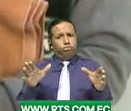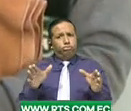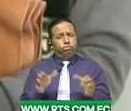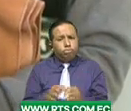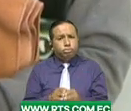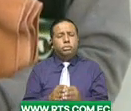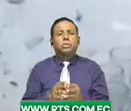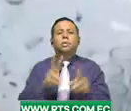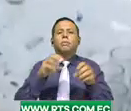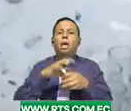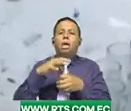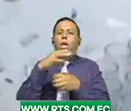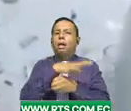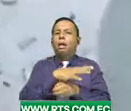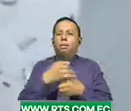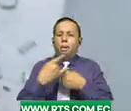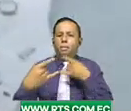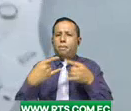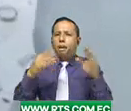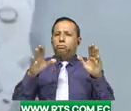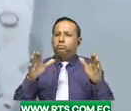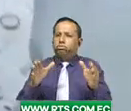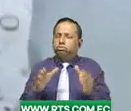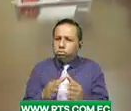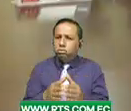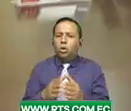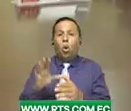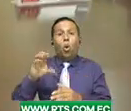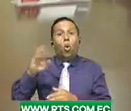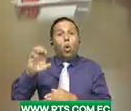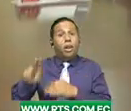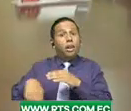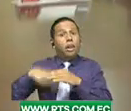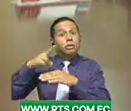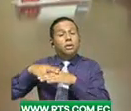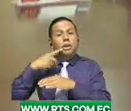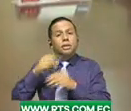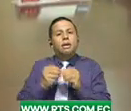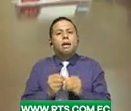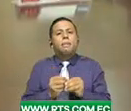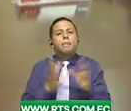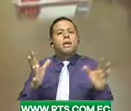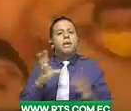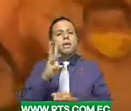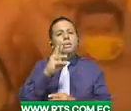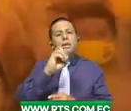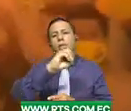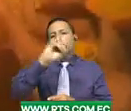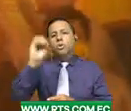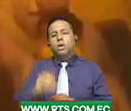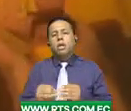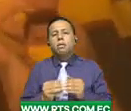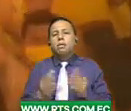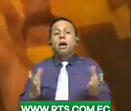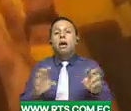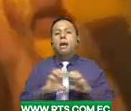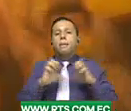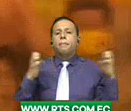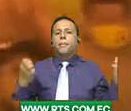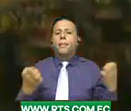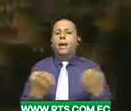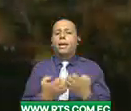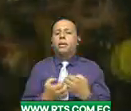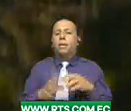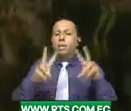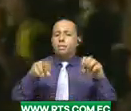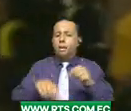el país, el COE Nacional resolvió ampliar el 60% el aforo en los escenarios deportivos de los clubes que